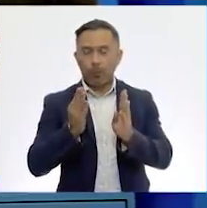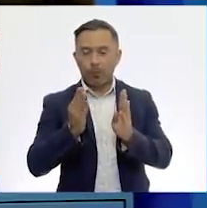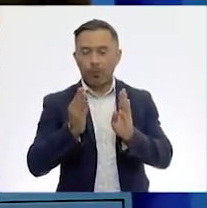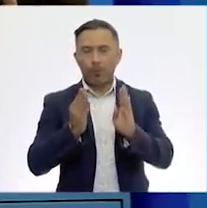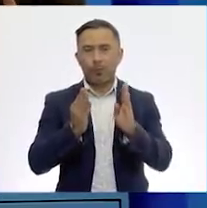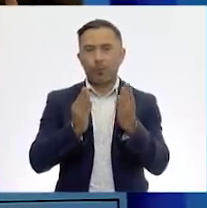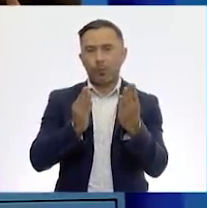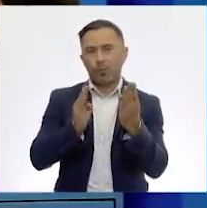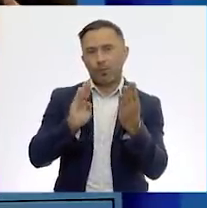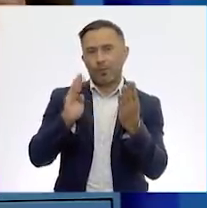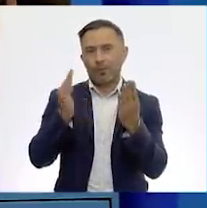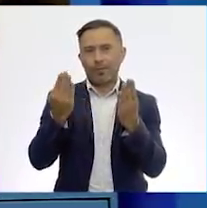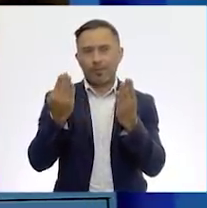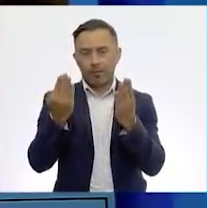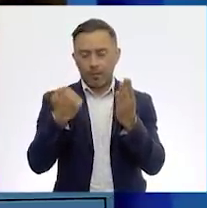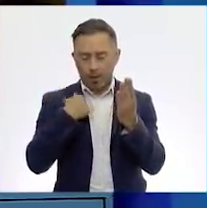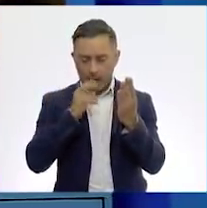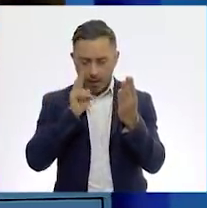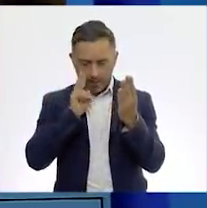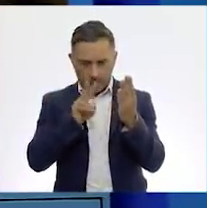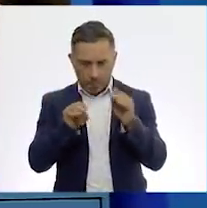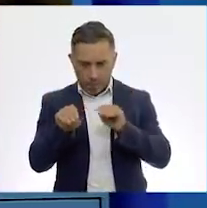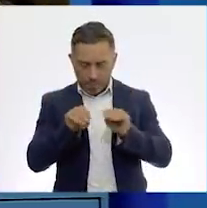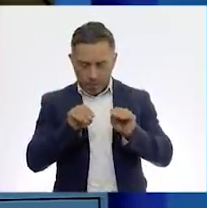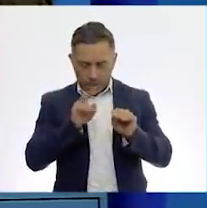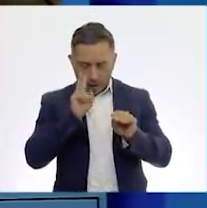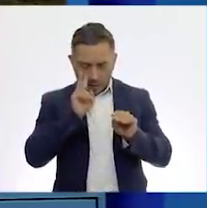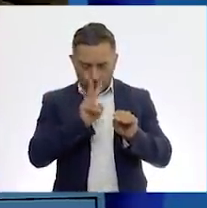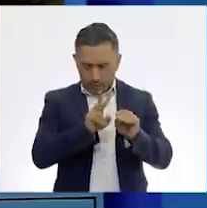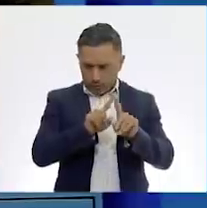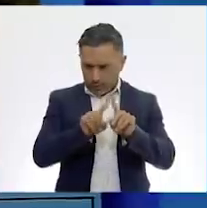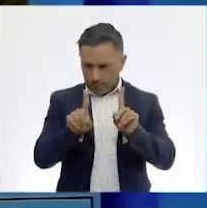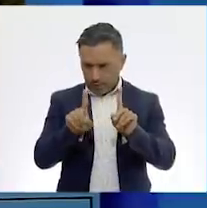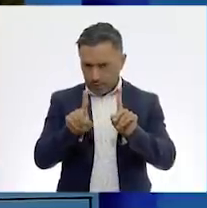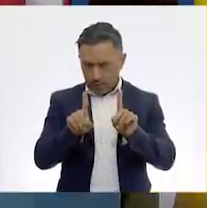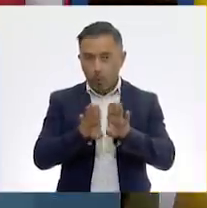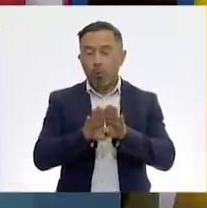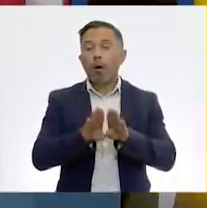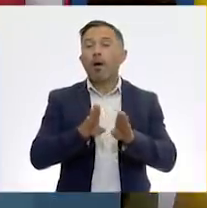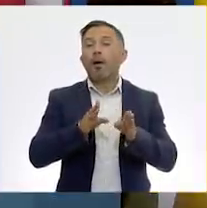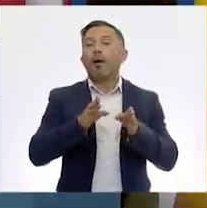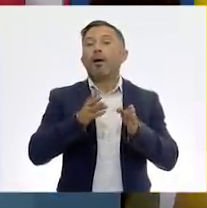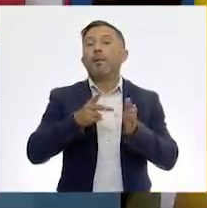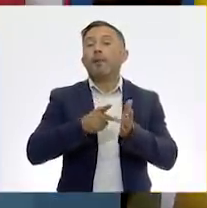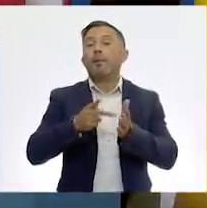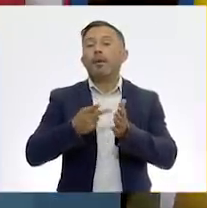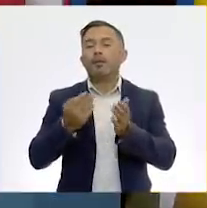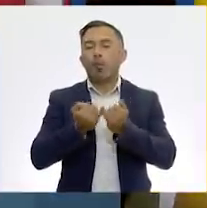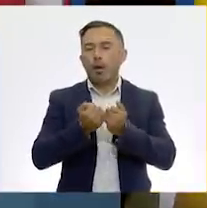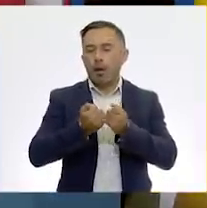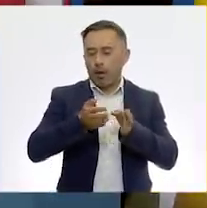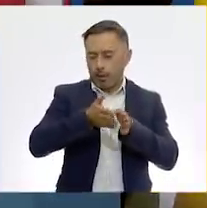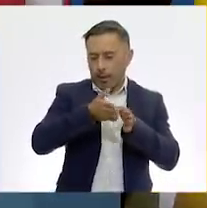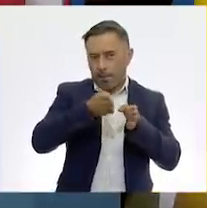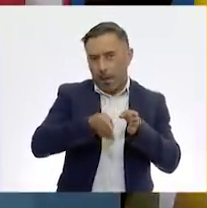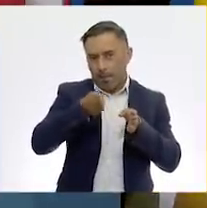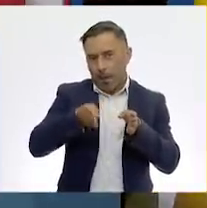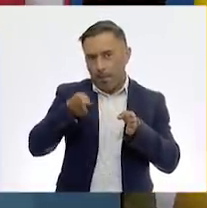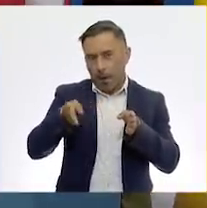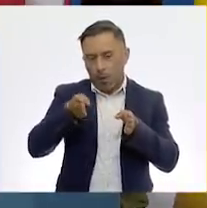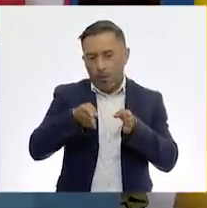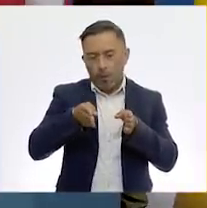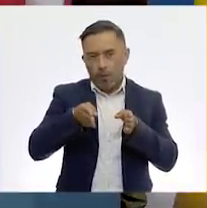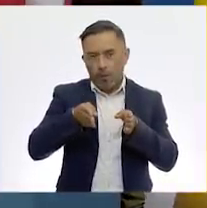una especie de movimiento visual. Entonces no es lo mismo tenerlos como en la repetición, que era todo lineal, a ir girando y